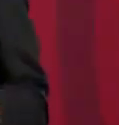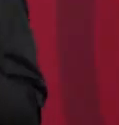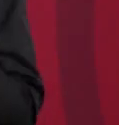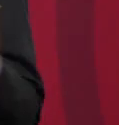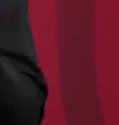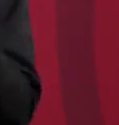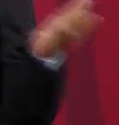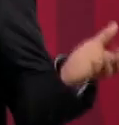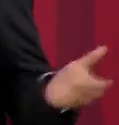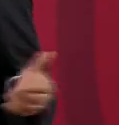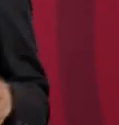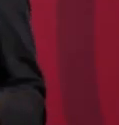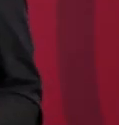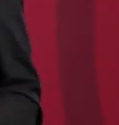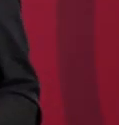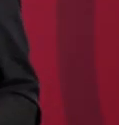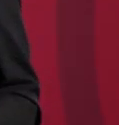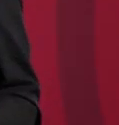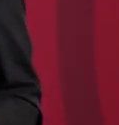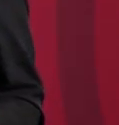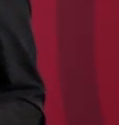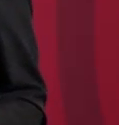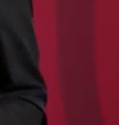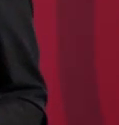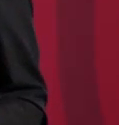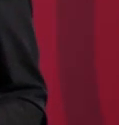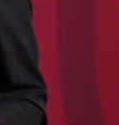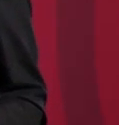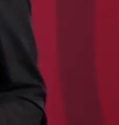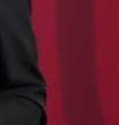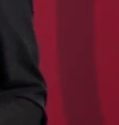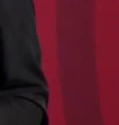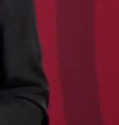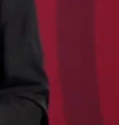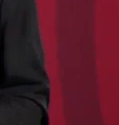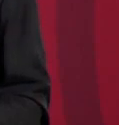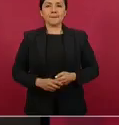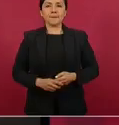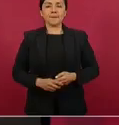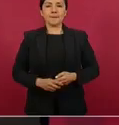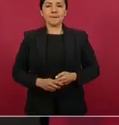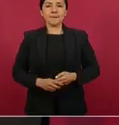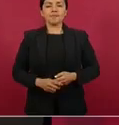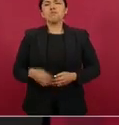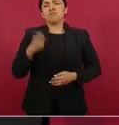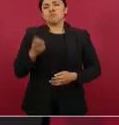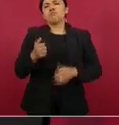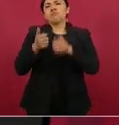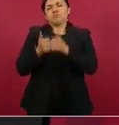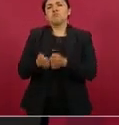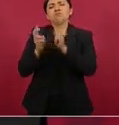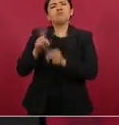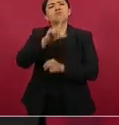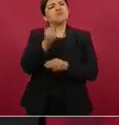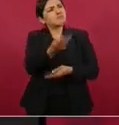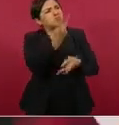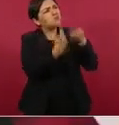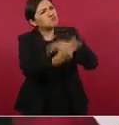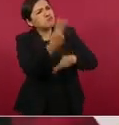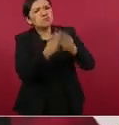ya no llegaba y se lo encontró un amigo en la calle. ¿Qué pasó, licenciado? ¿Por qué ya no va a jugar